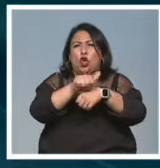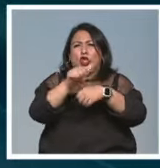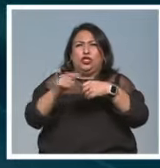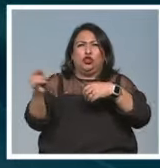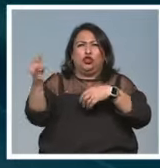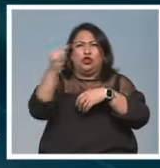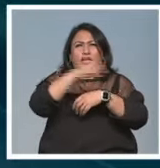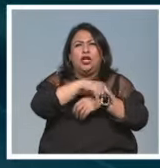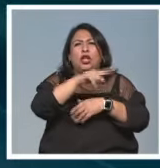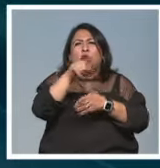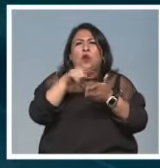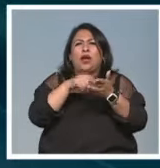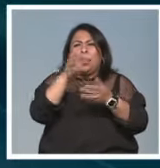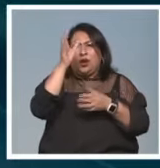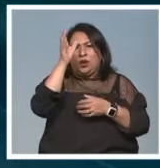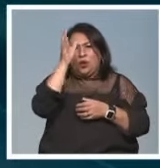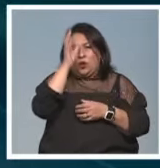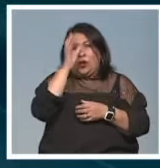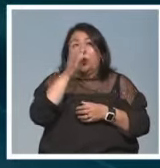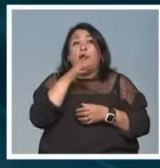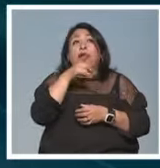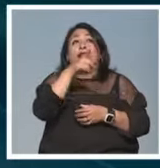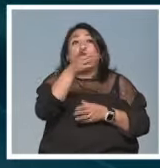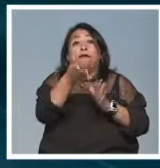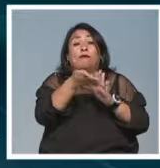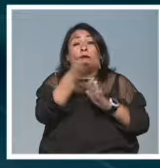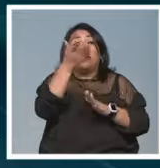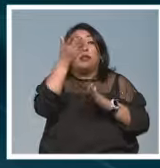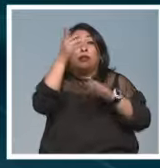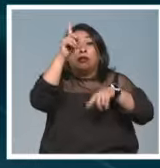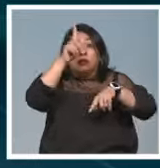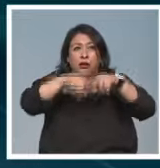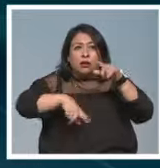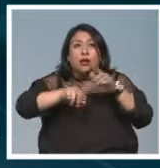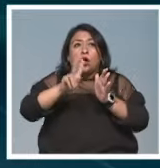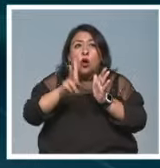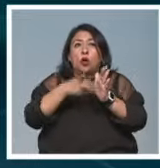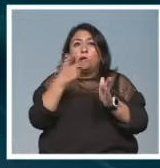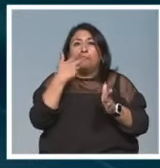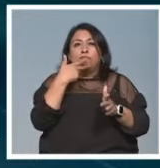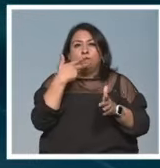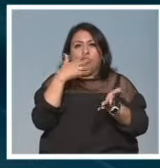de Torreón, Coahuila. La obra será demolida y reciclada.